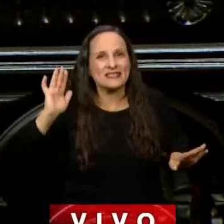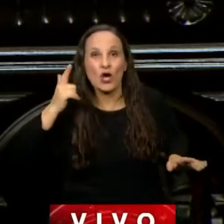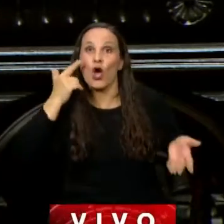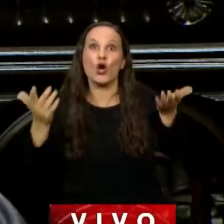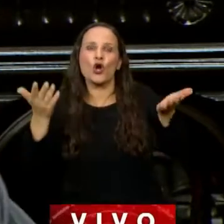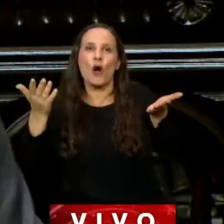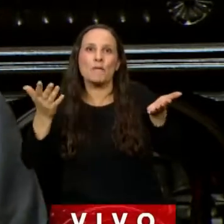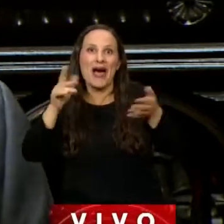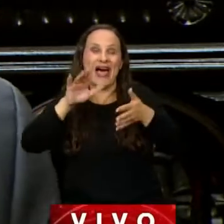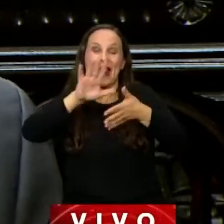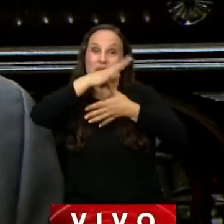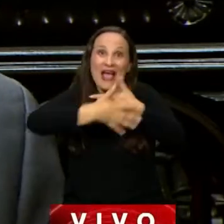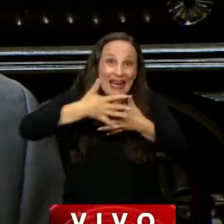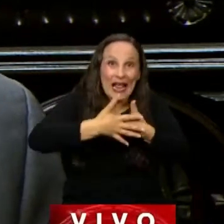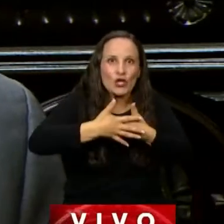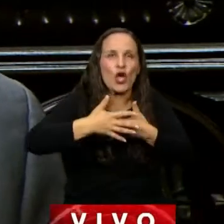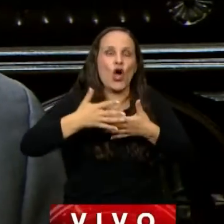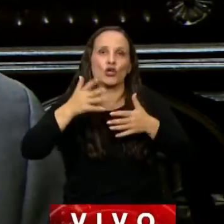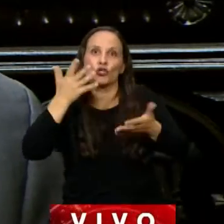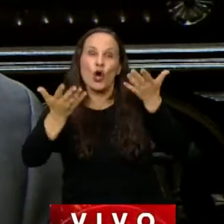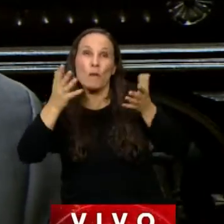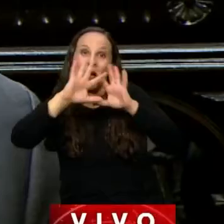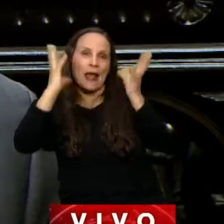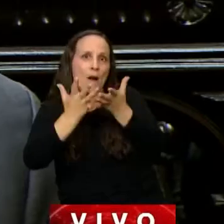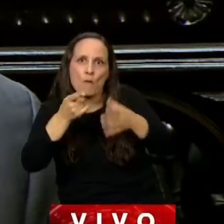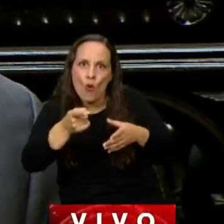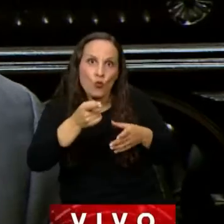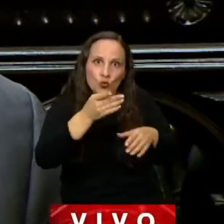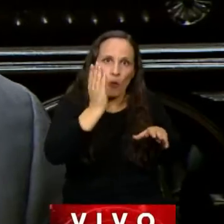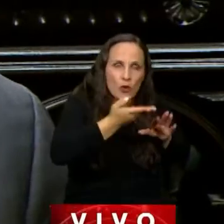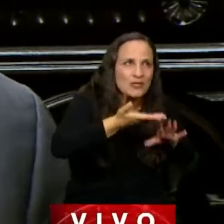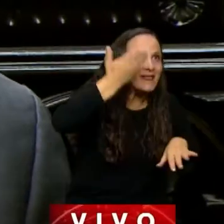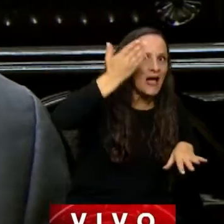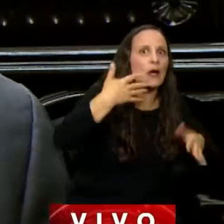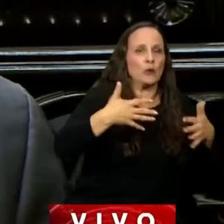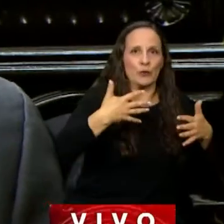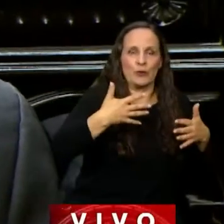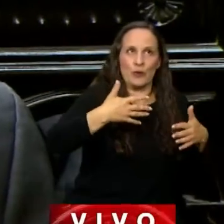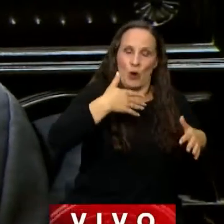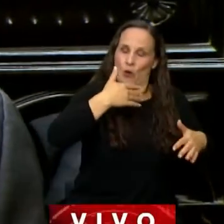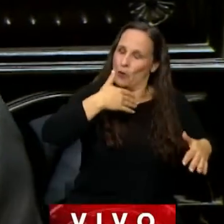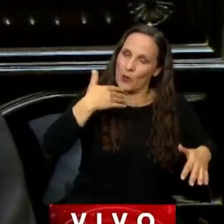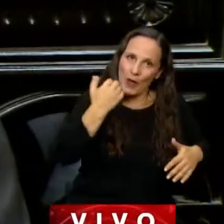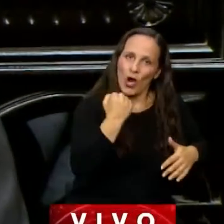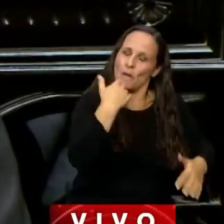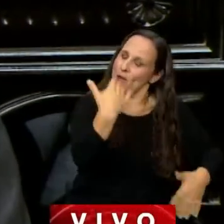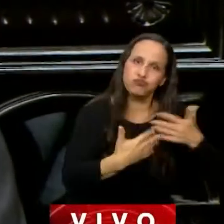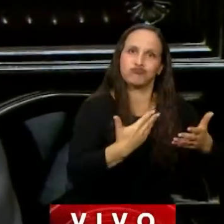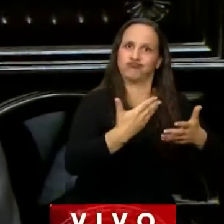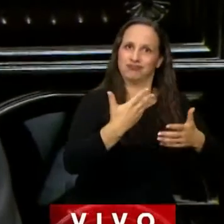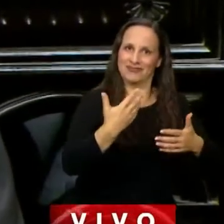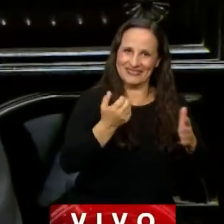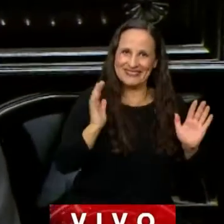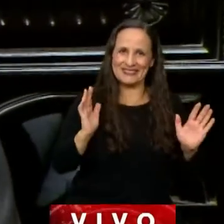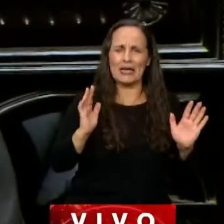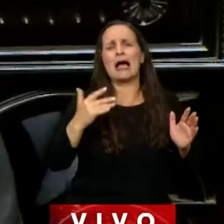está pasando en la región y en el mundo, marca un importante nivel de recuperación de la actividad económica, con todas